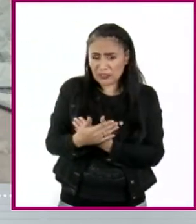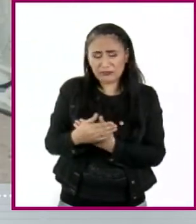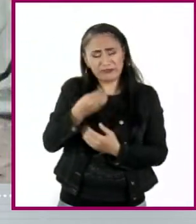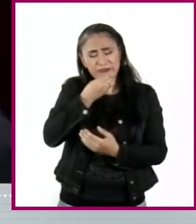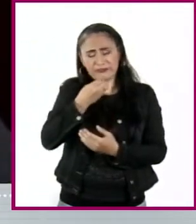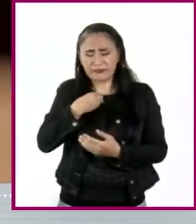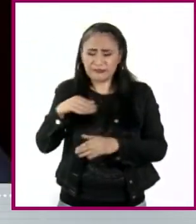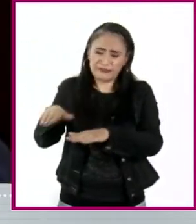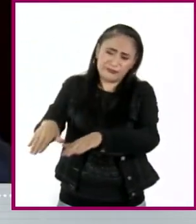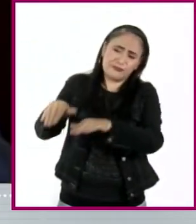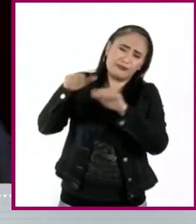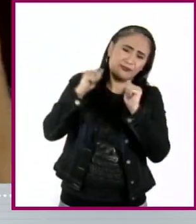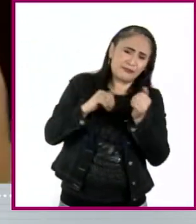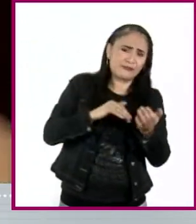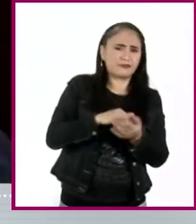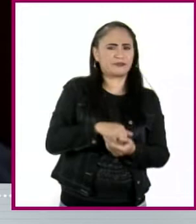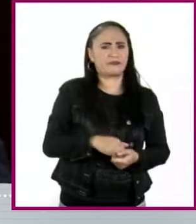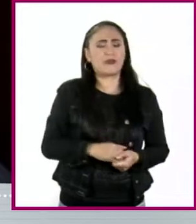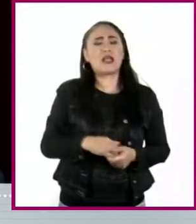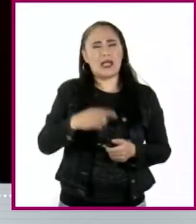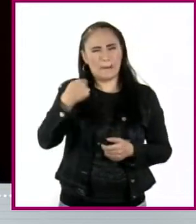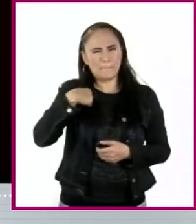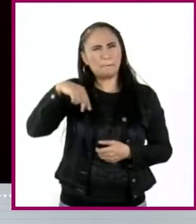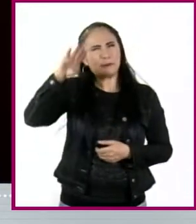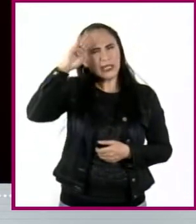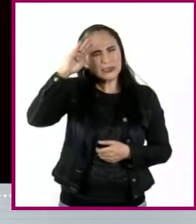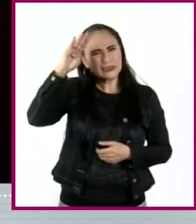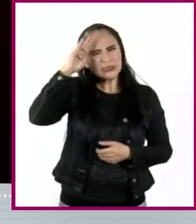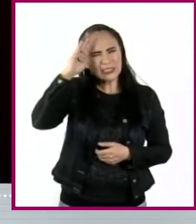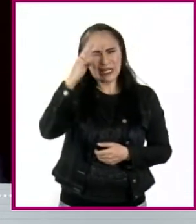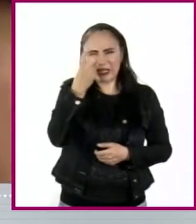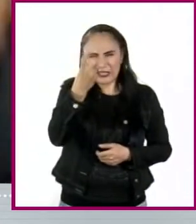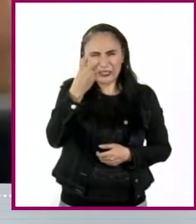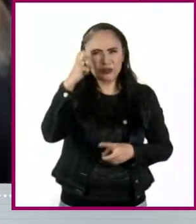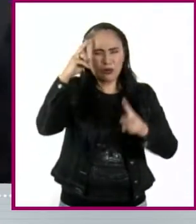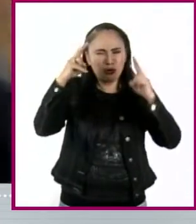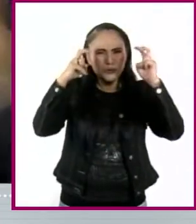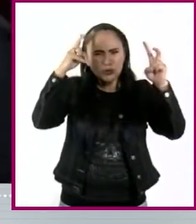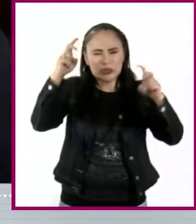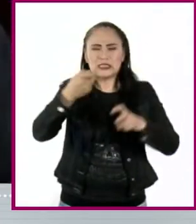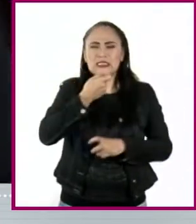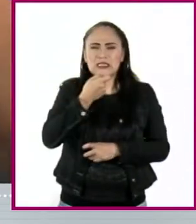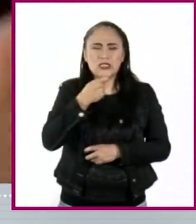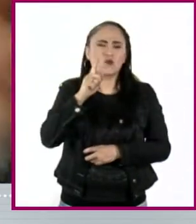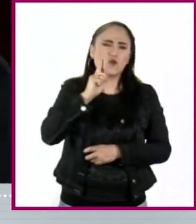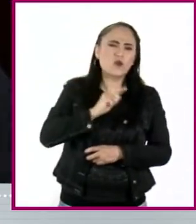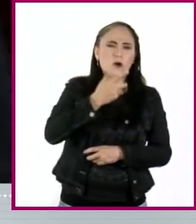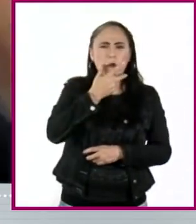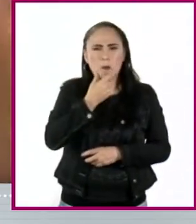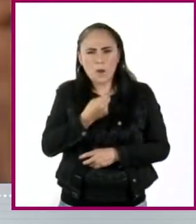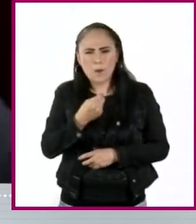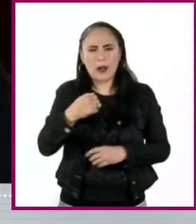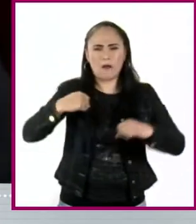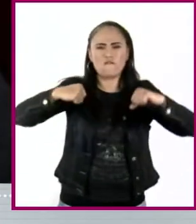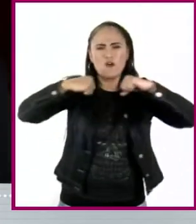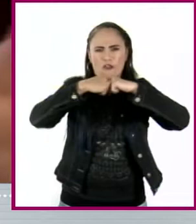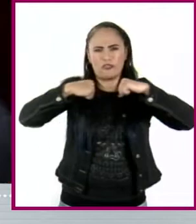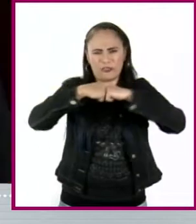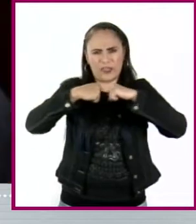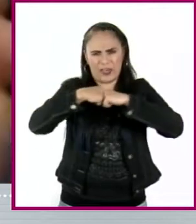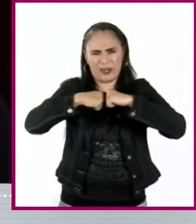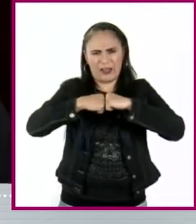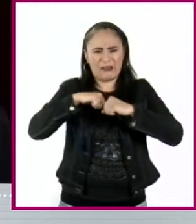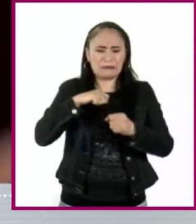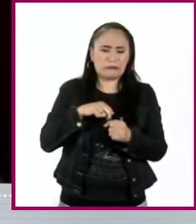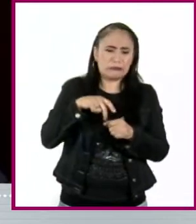transitar. Tratemos de imaginar esa circunstancia de una niña o niño transitando en la frontera con todos